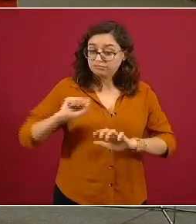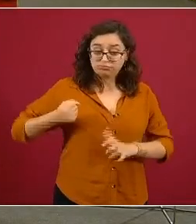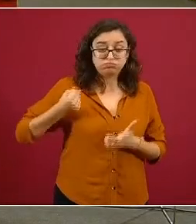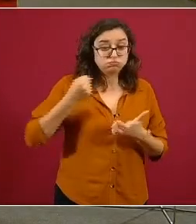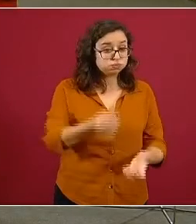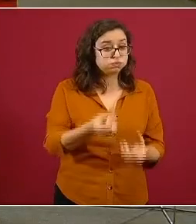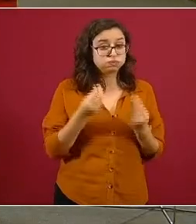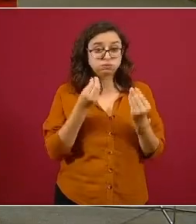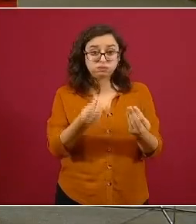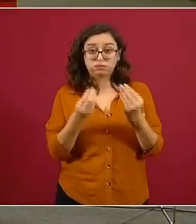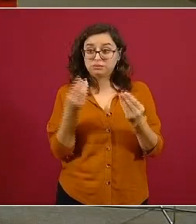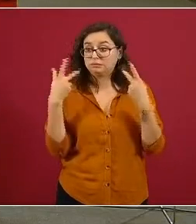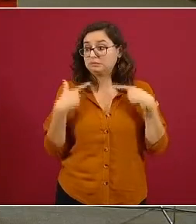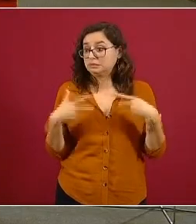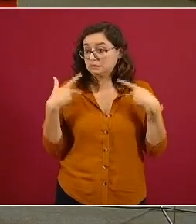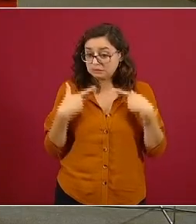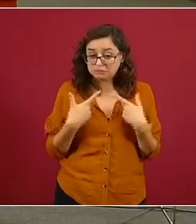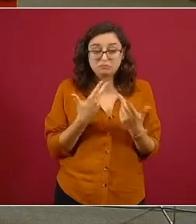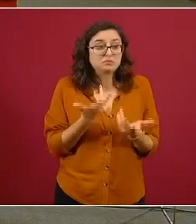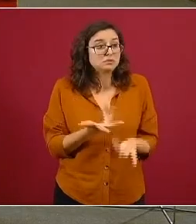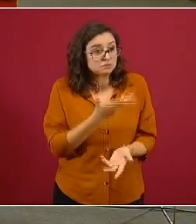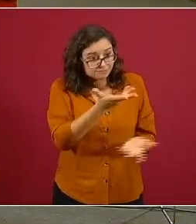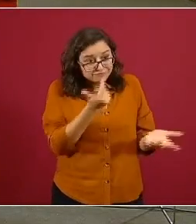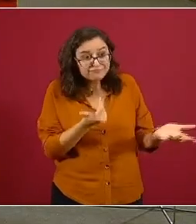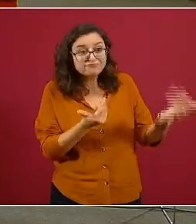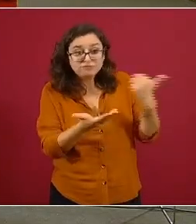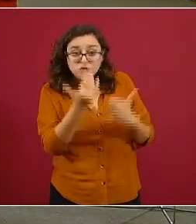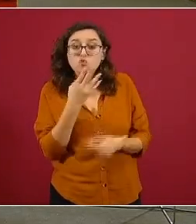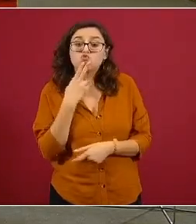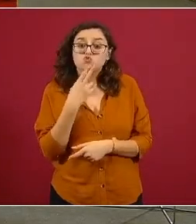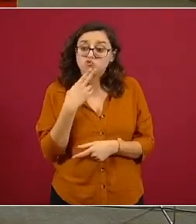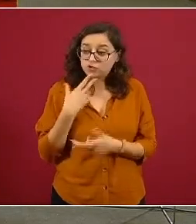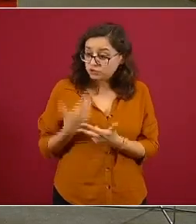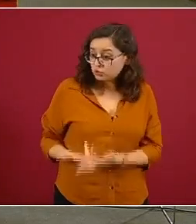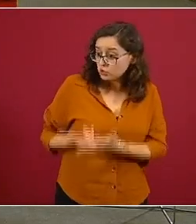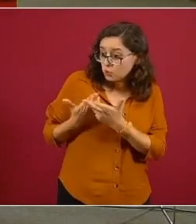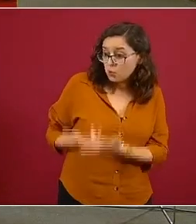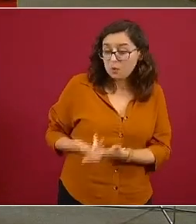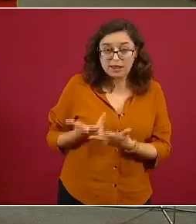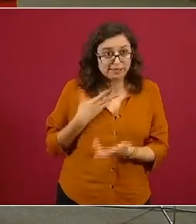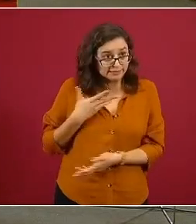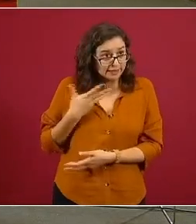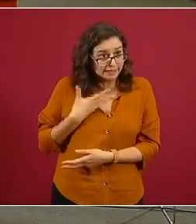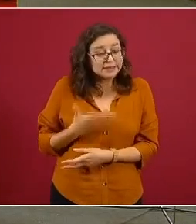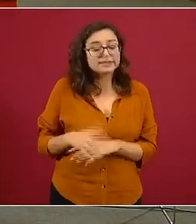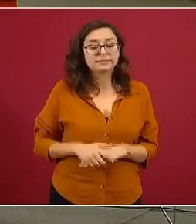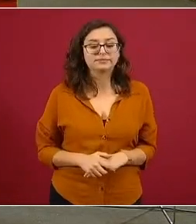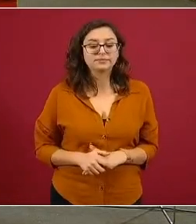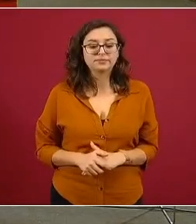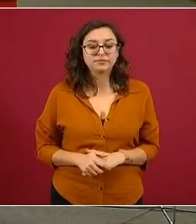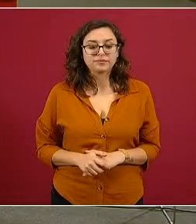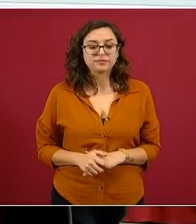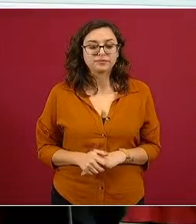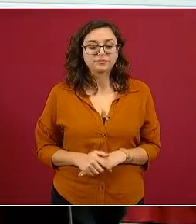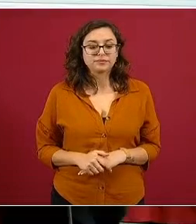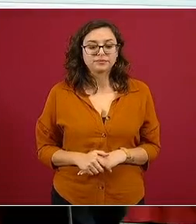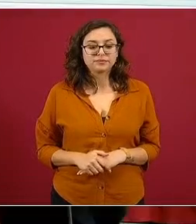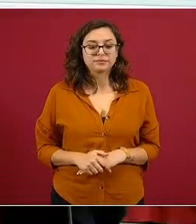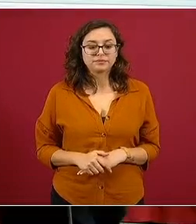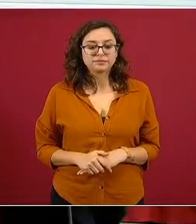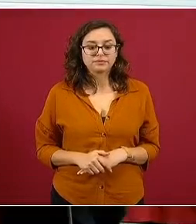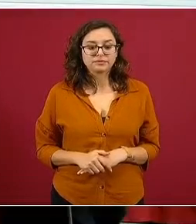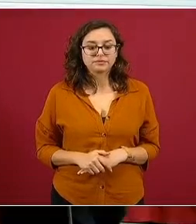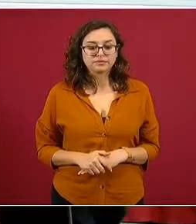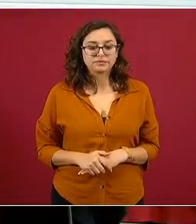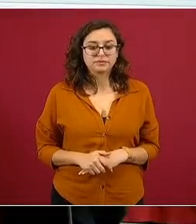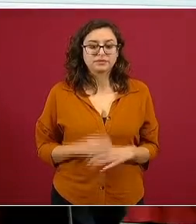está a disposición de la población, le pedimos por favor que haga uso de ella. Ahora, para cubrir las brechas, ¿qué es lo que